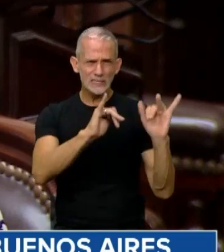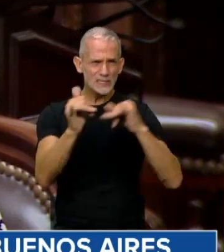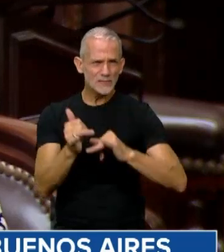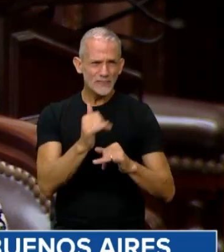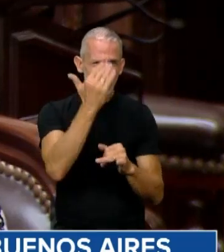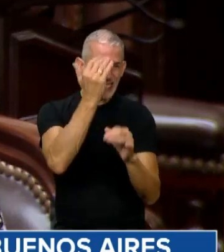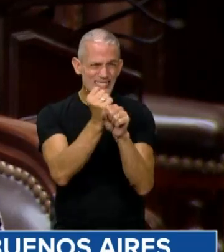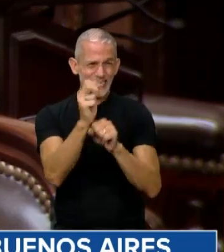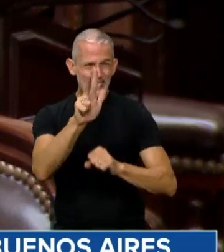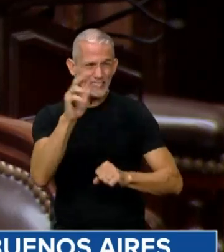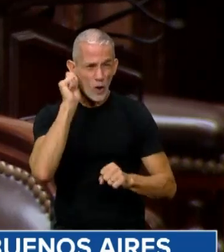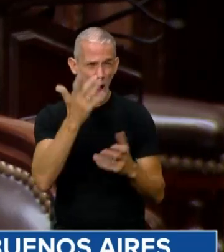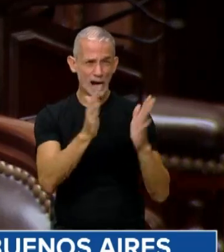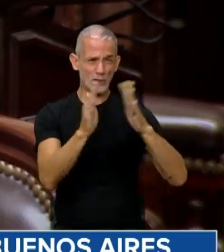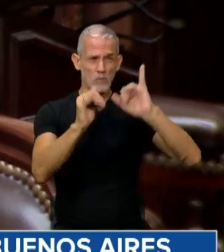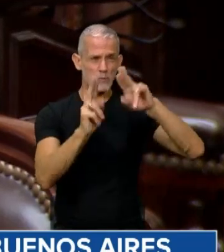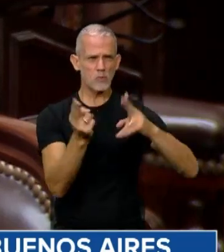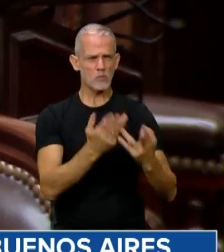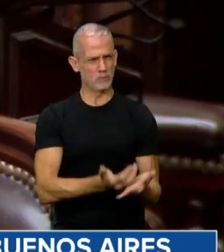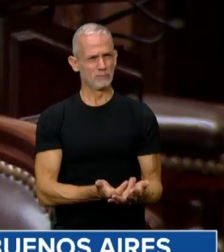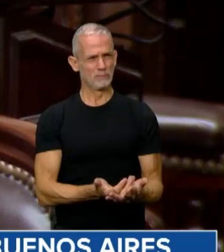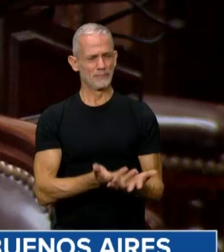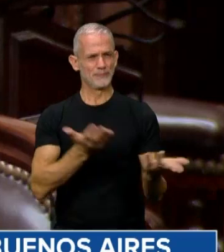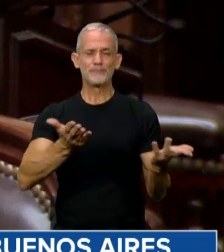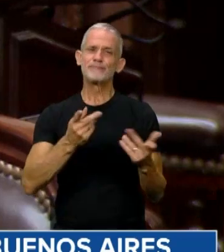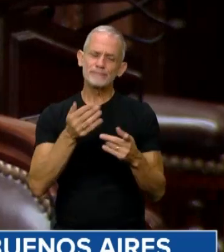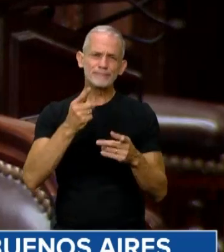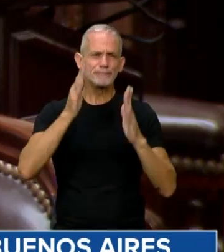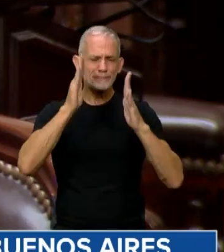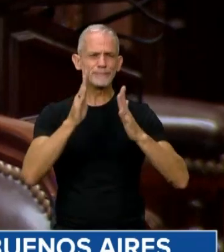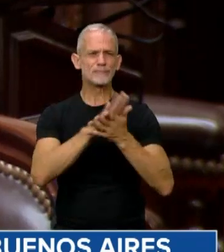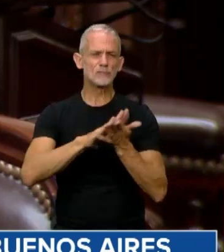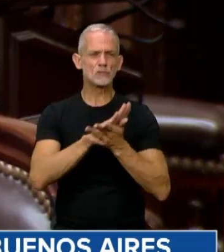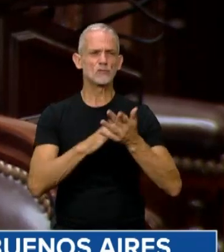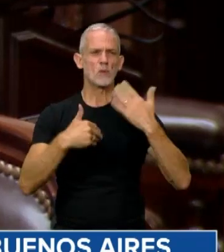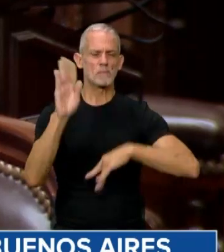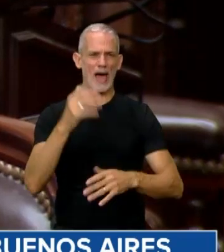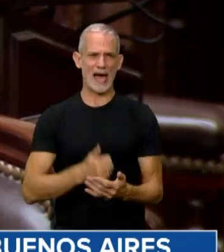a nosotros a una reacción un poco, insisto, más amplia, más compleja.